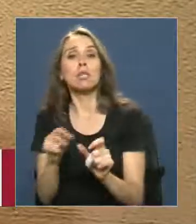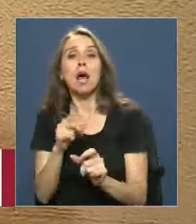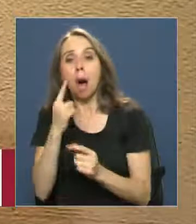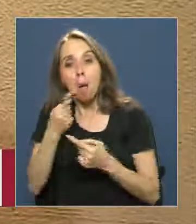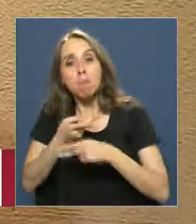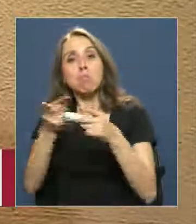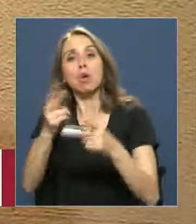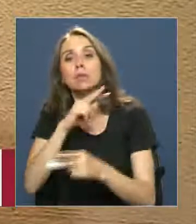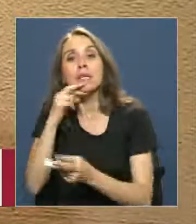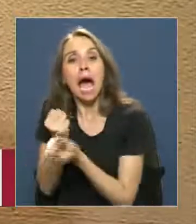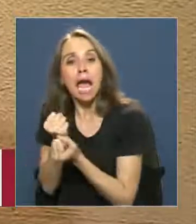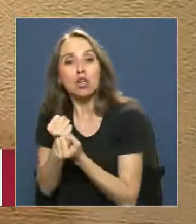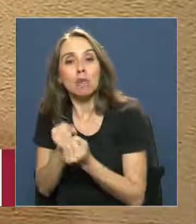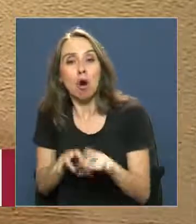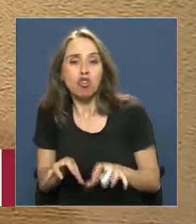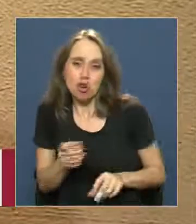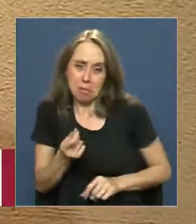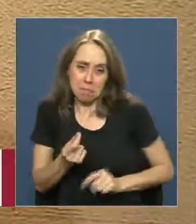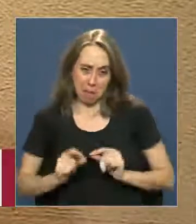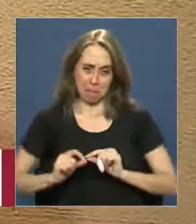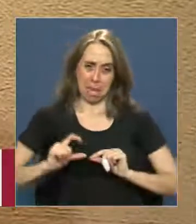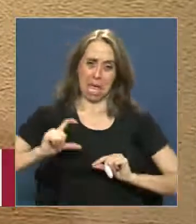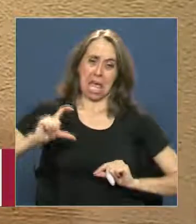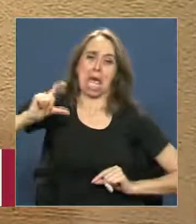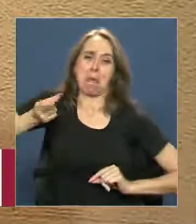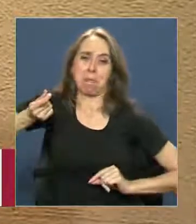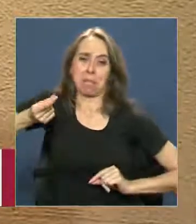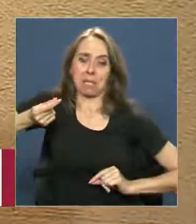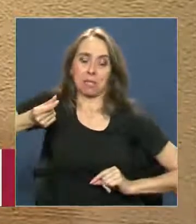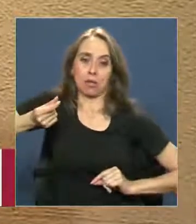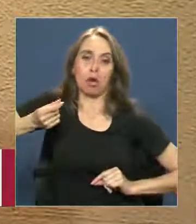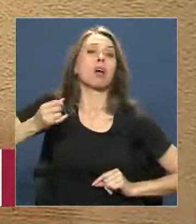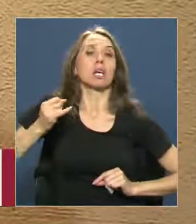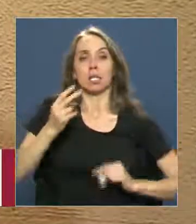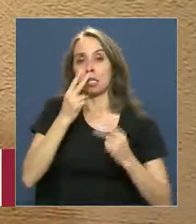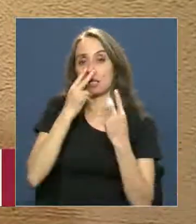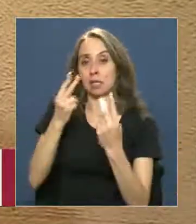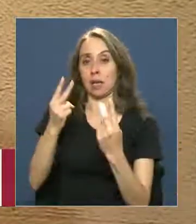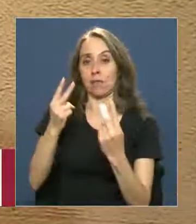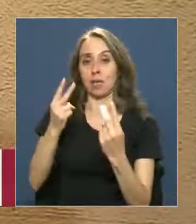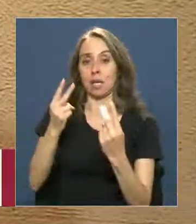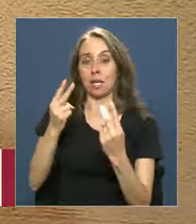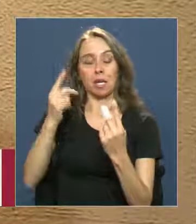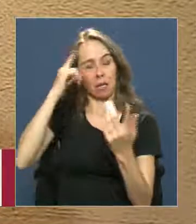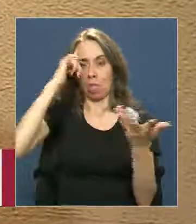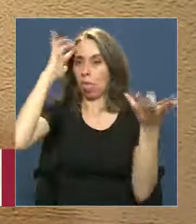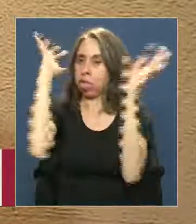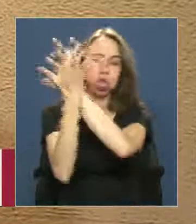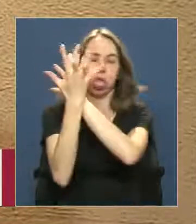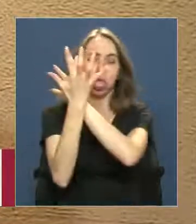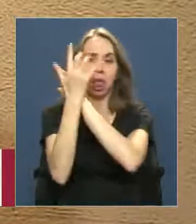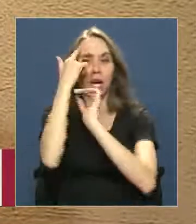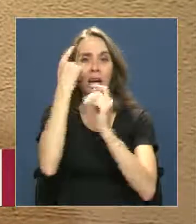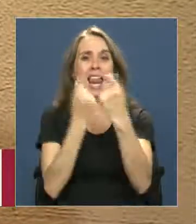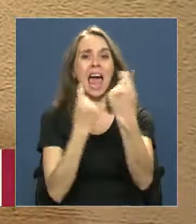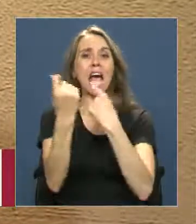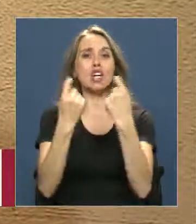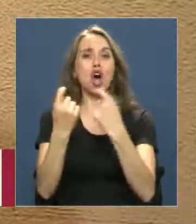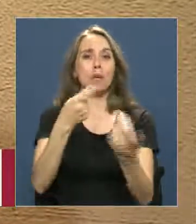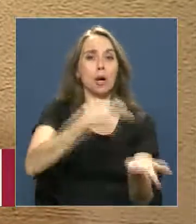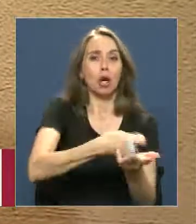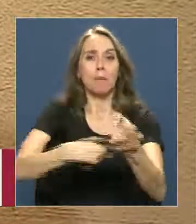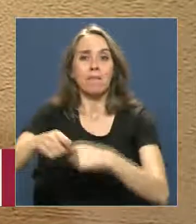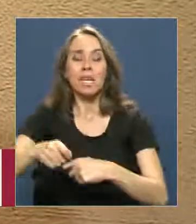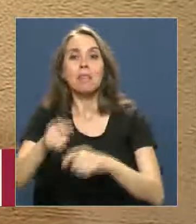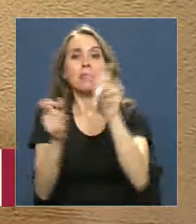egoísmo, especulación y, por cierto, se muestra el carácter alienado de la economía y el afán